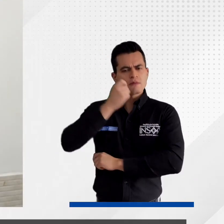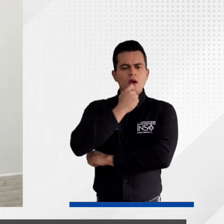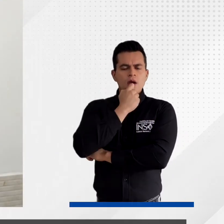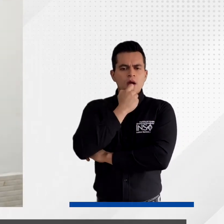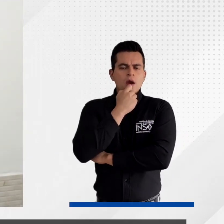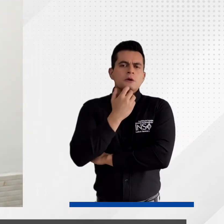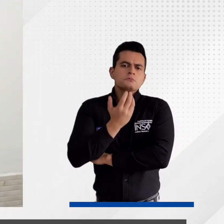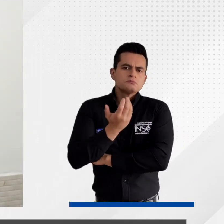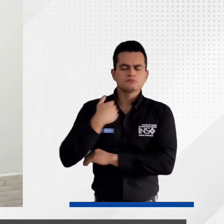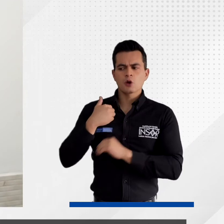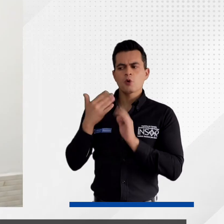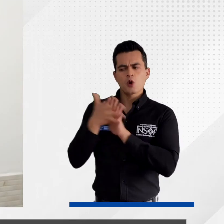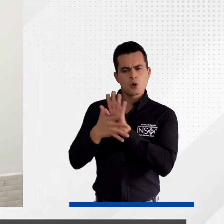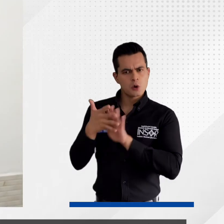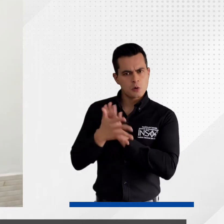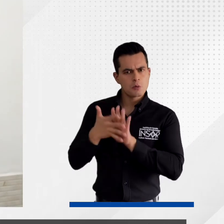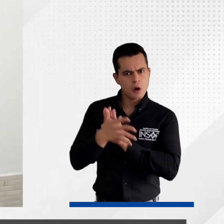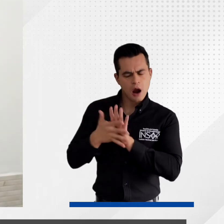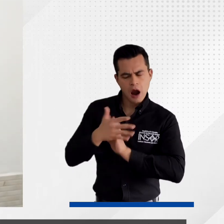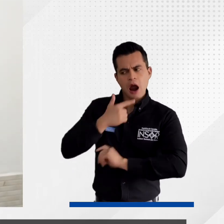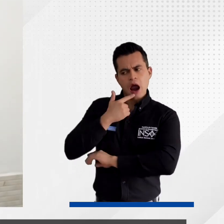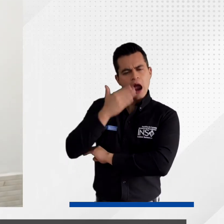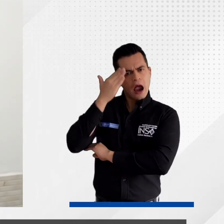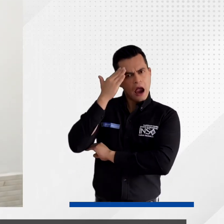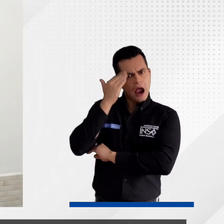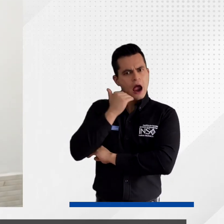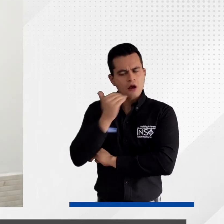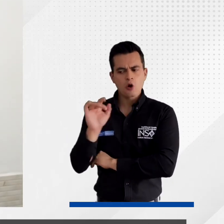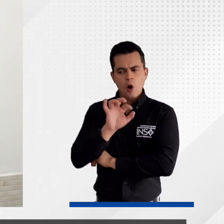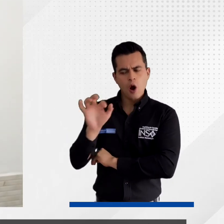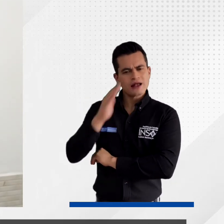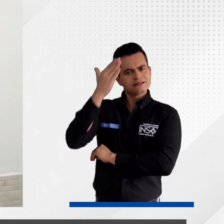señas, o conocemos tal vez un abecedario. No obstante,